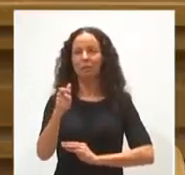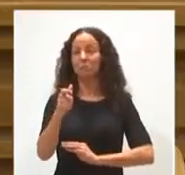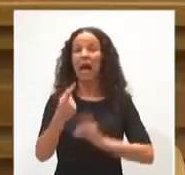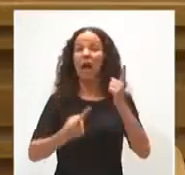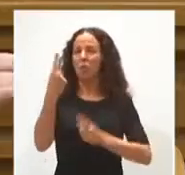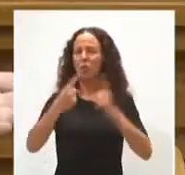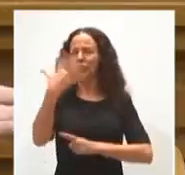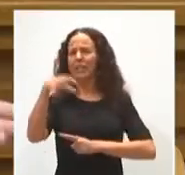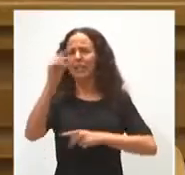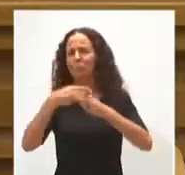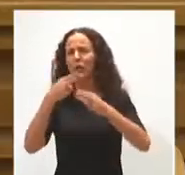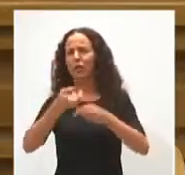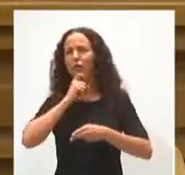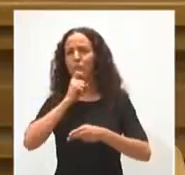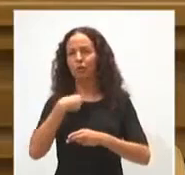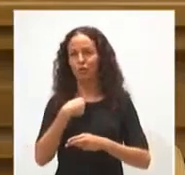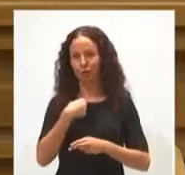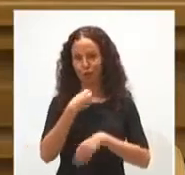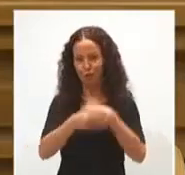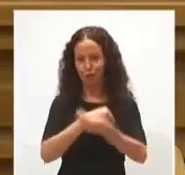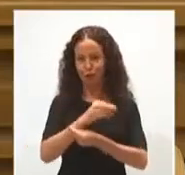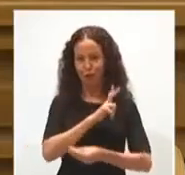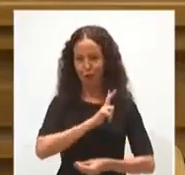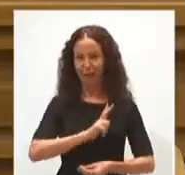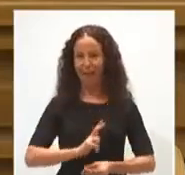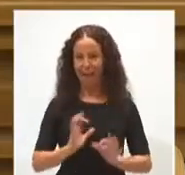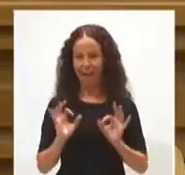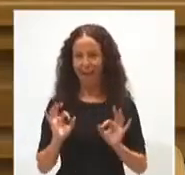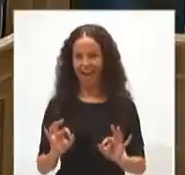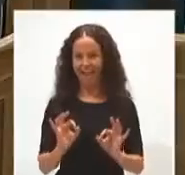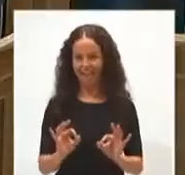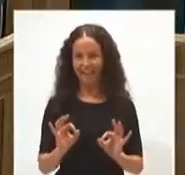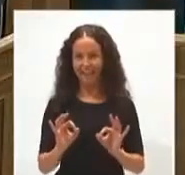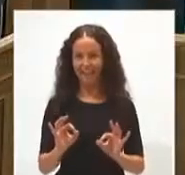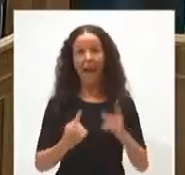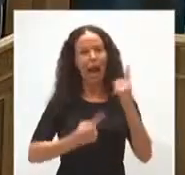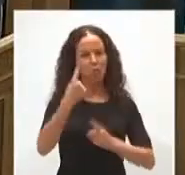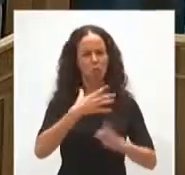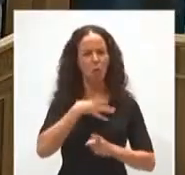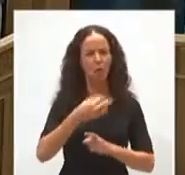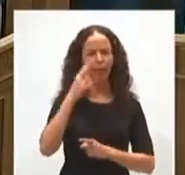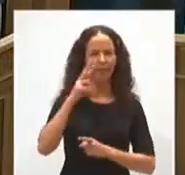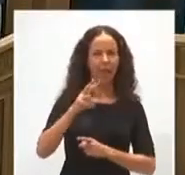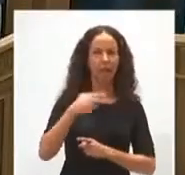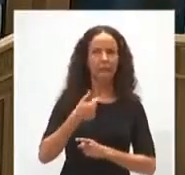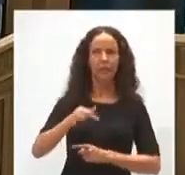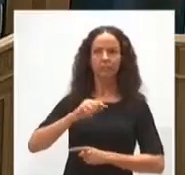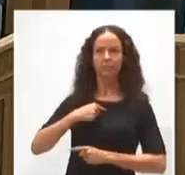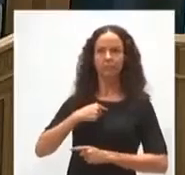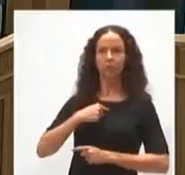política ya ven que lo hago con la elegancia de no citar aunque algunos se pueden dar por aludido se pueden dar por aludido por